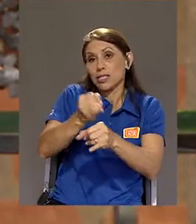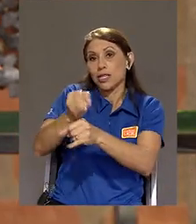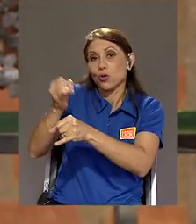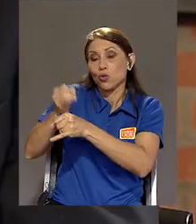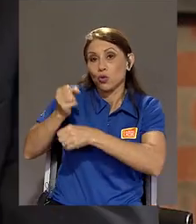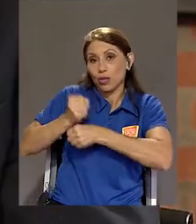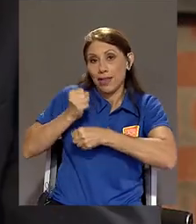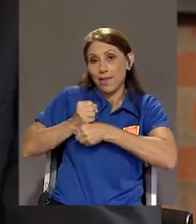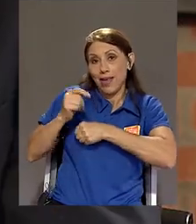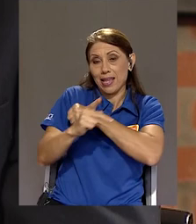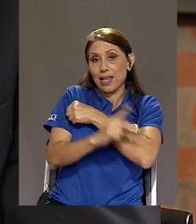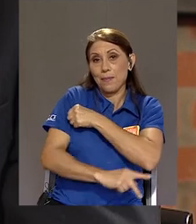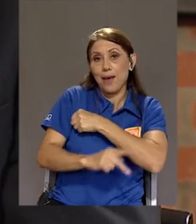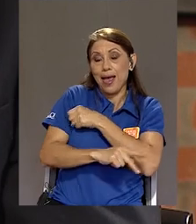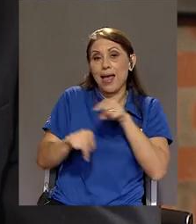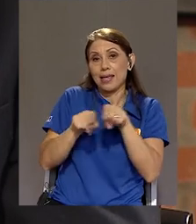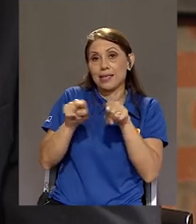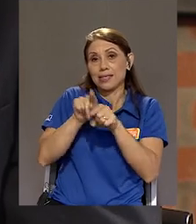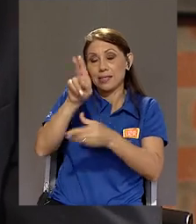misma. Uh-huh. Y